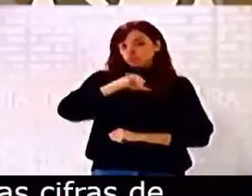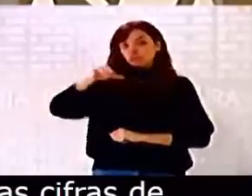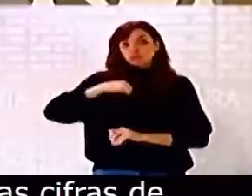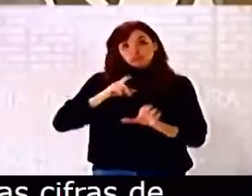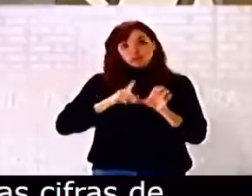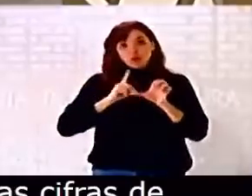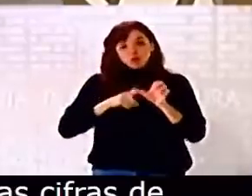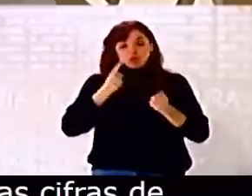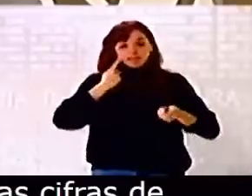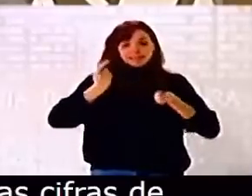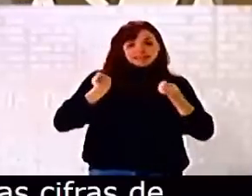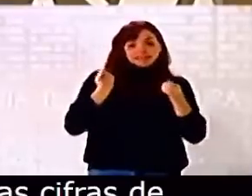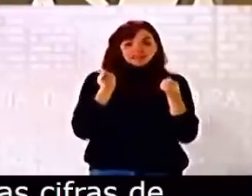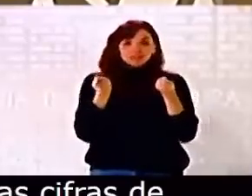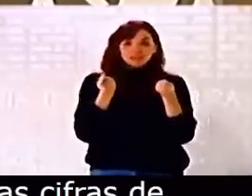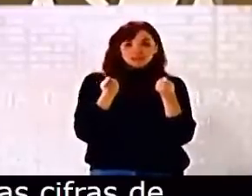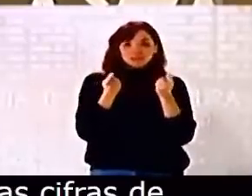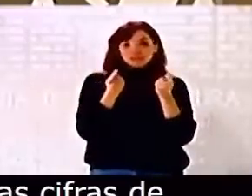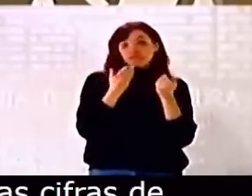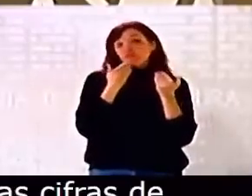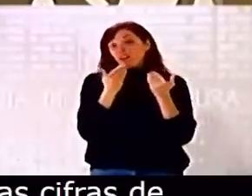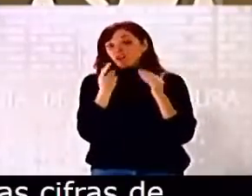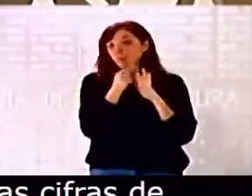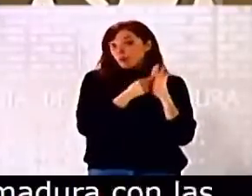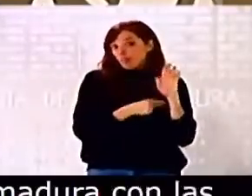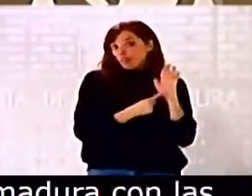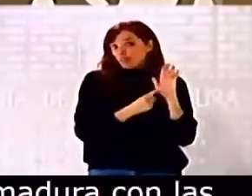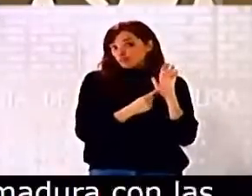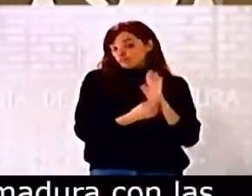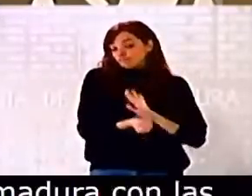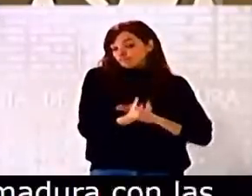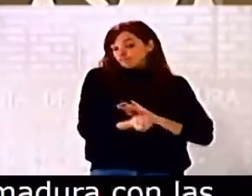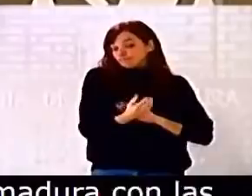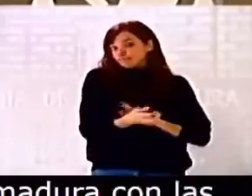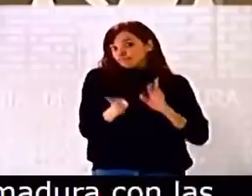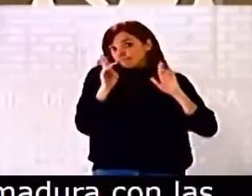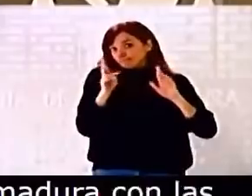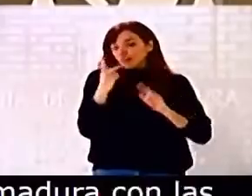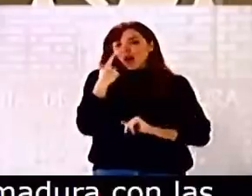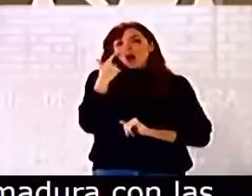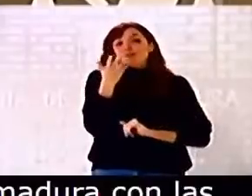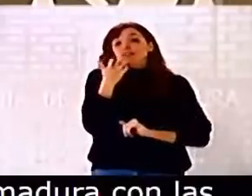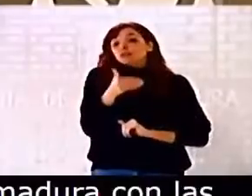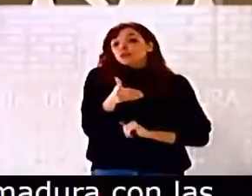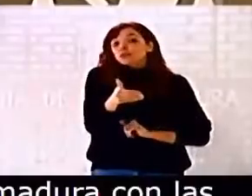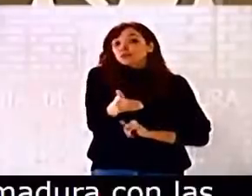de Extremadura con las medidas que vamos tomando. Y si tenemos que seguir tomando